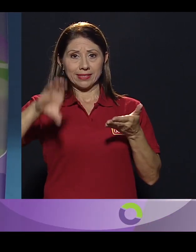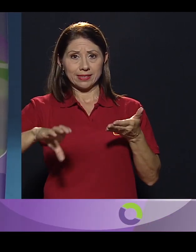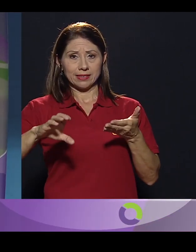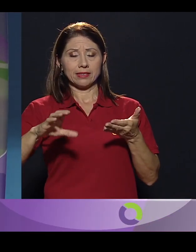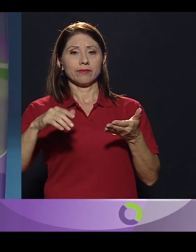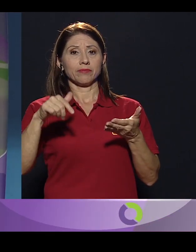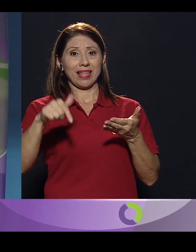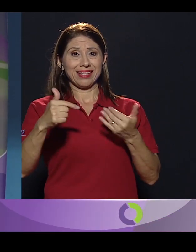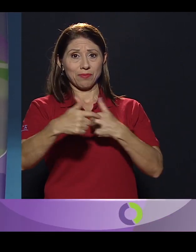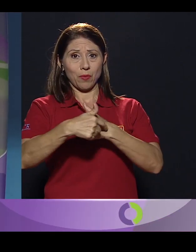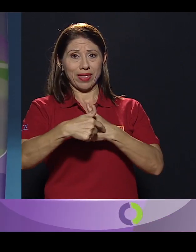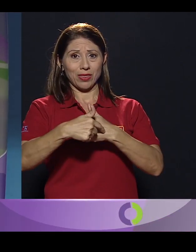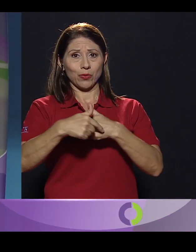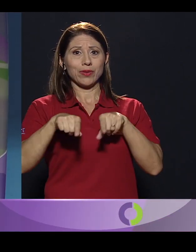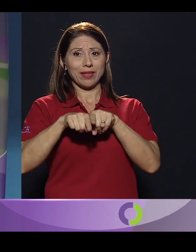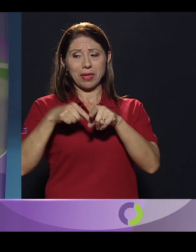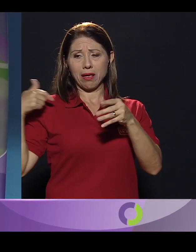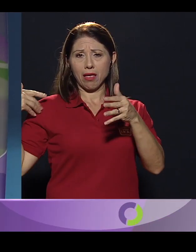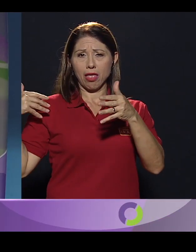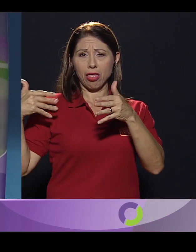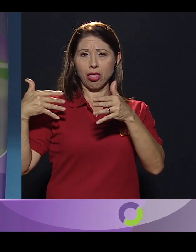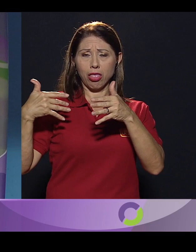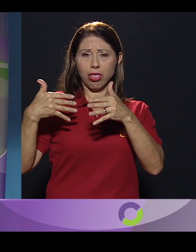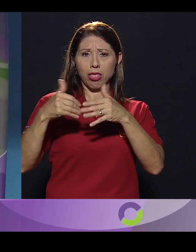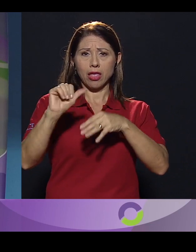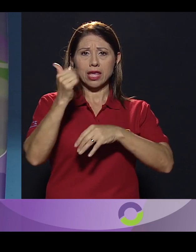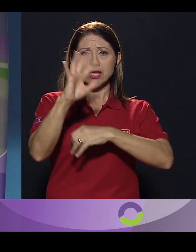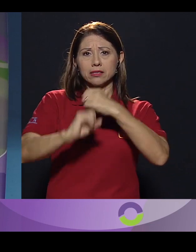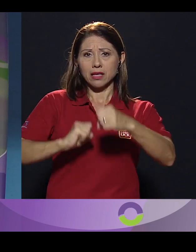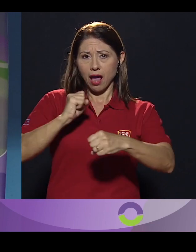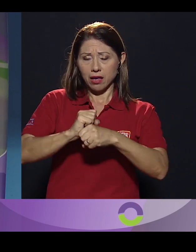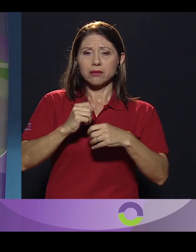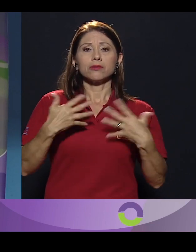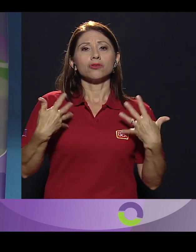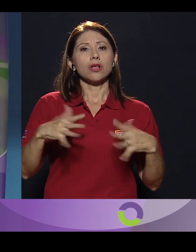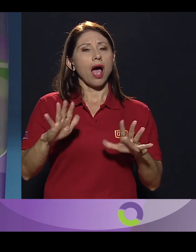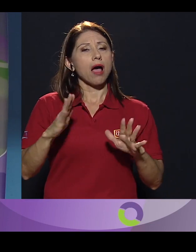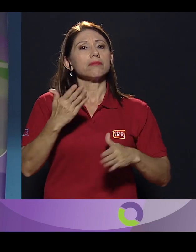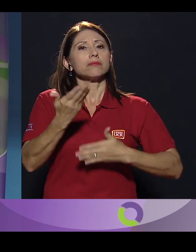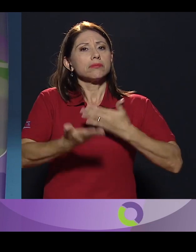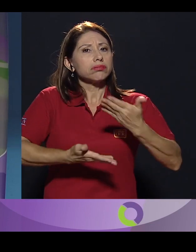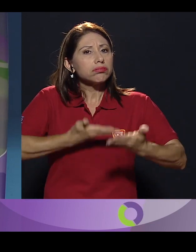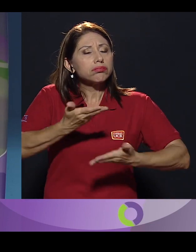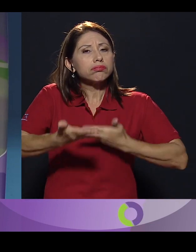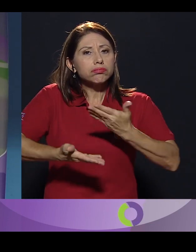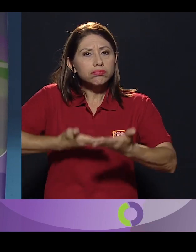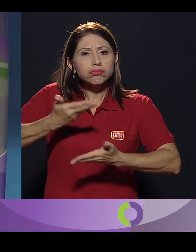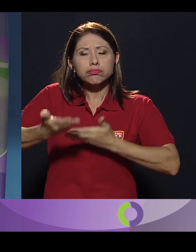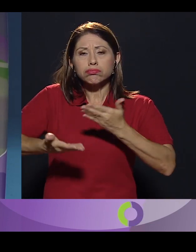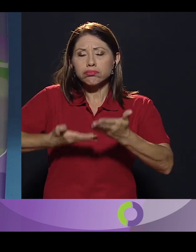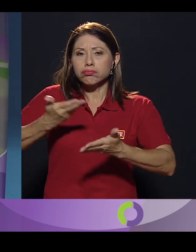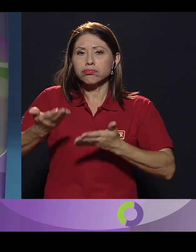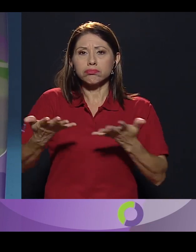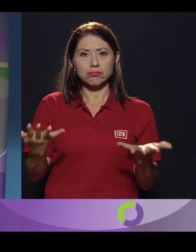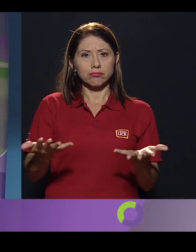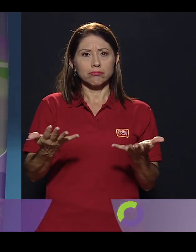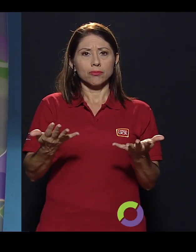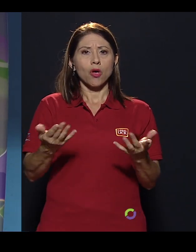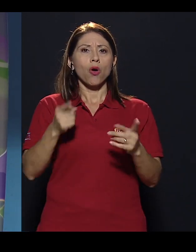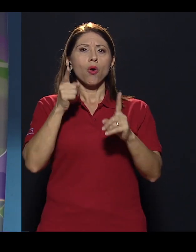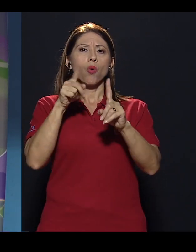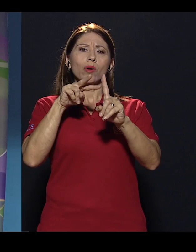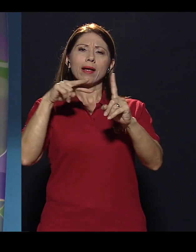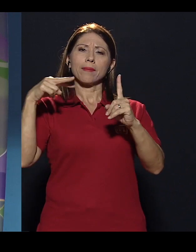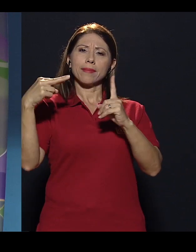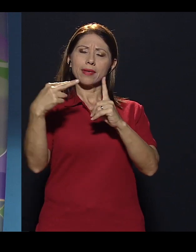el CENAREC en este momento y a lo largo de estos 15 años ha venido contribuyendo en primera instancia desde